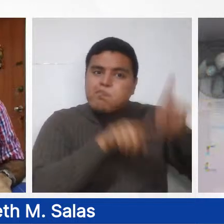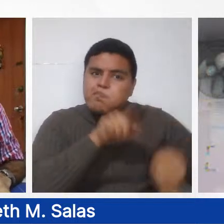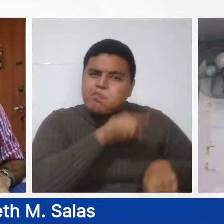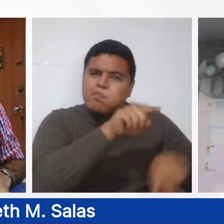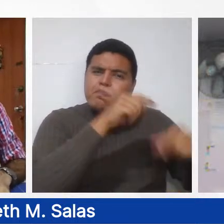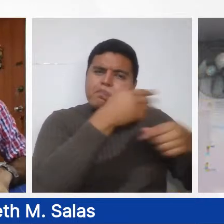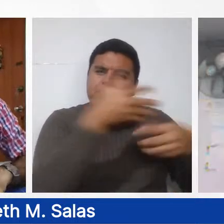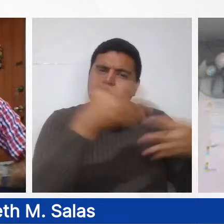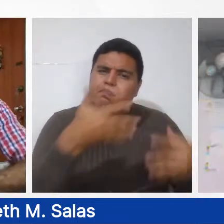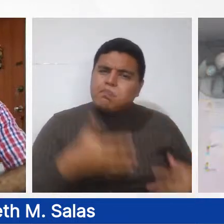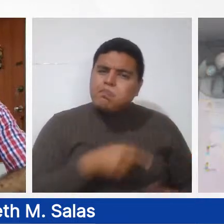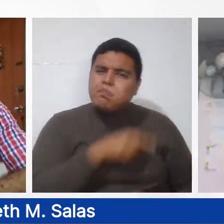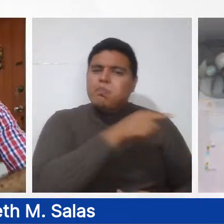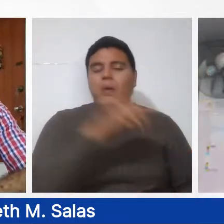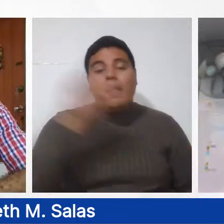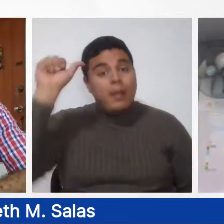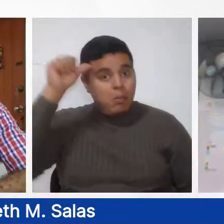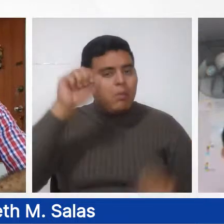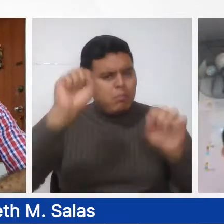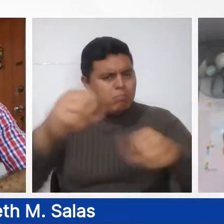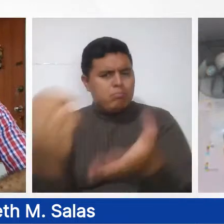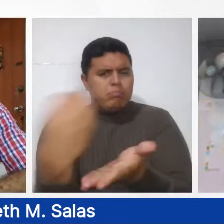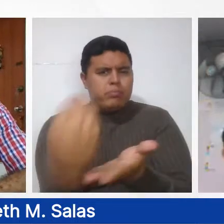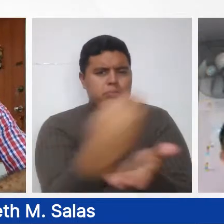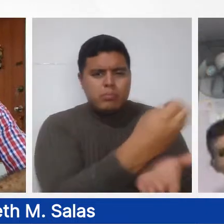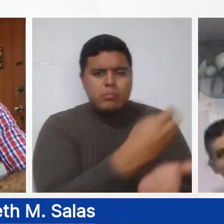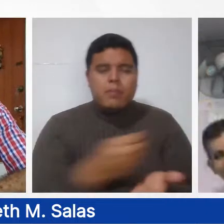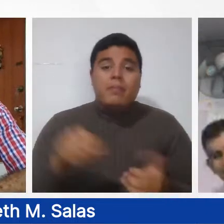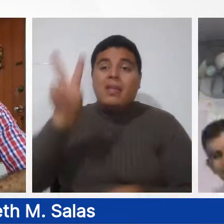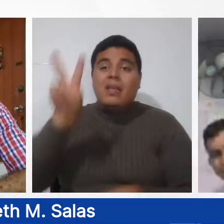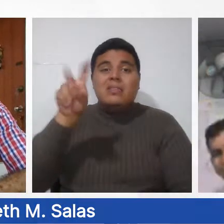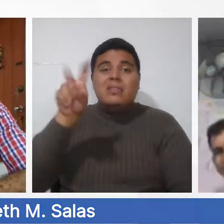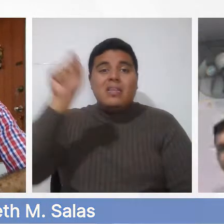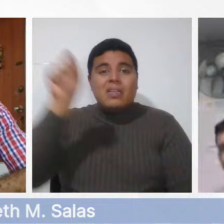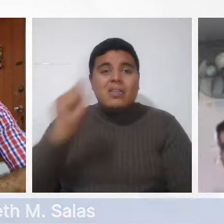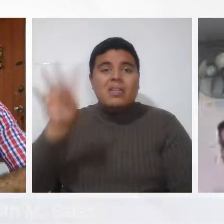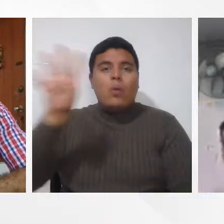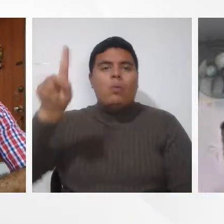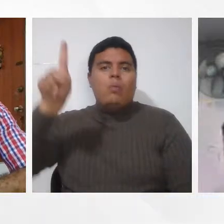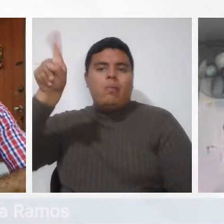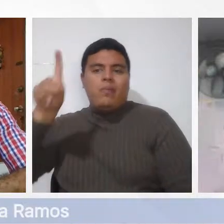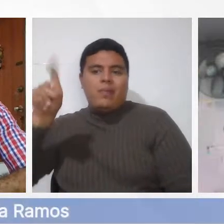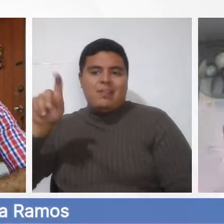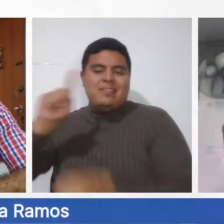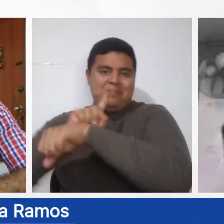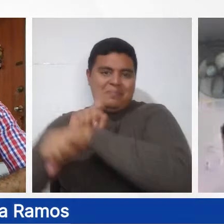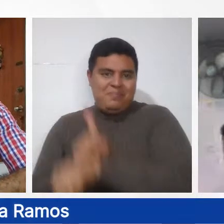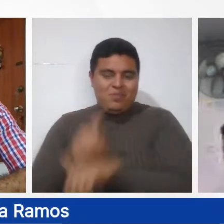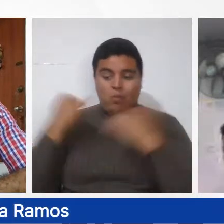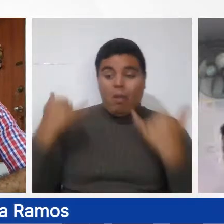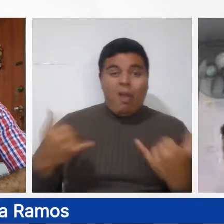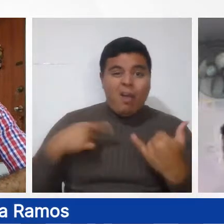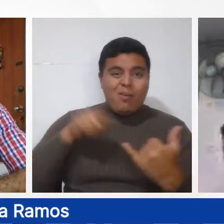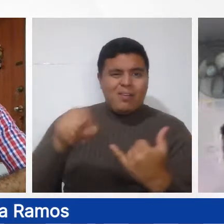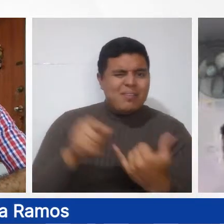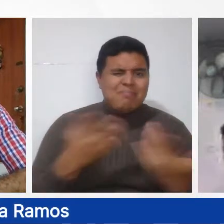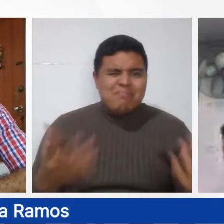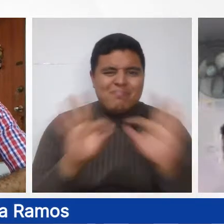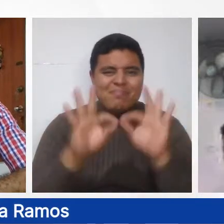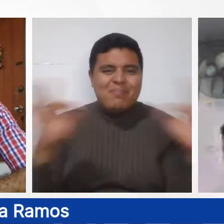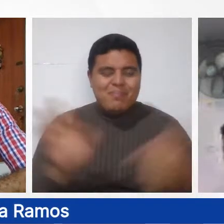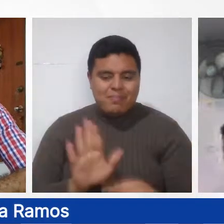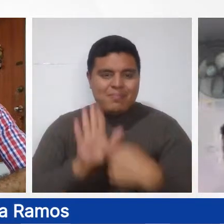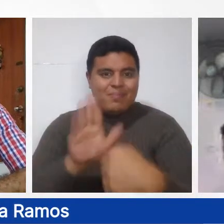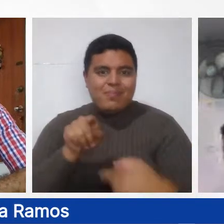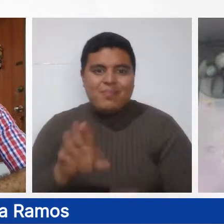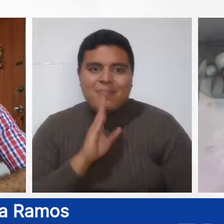nos pueden escribir 7:46 PM. Por acá entonces vamos a compartir el mensaje que nos envía Silvia Ramos. Dice, buenas noches a